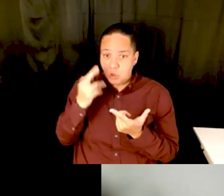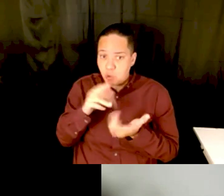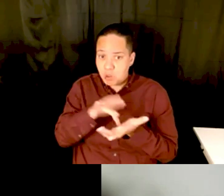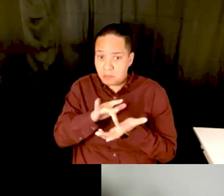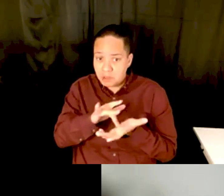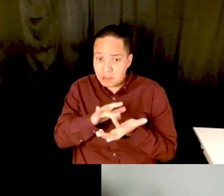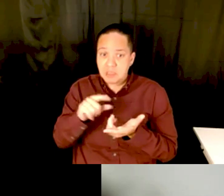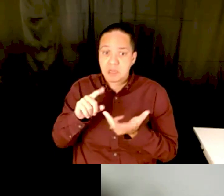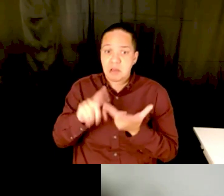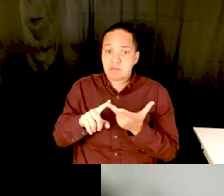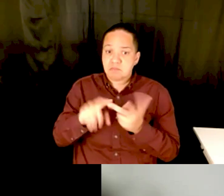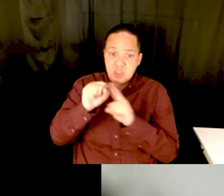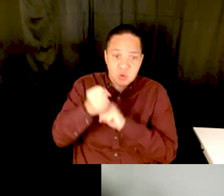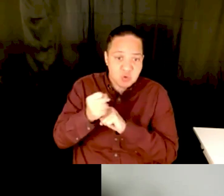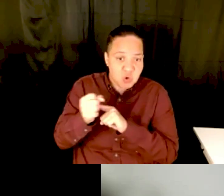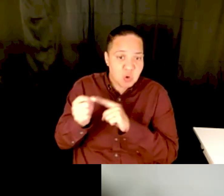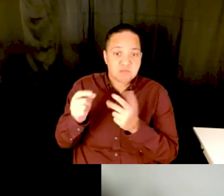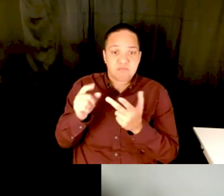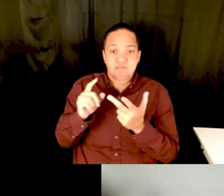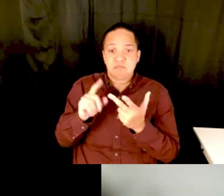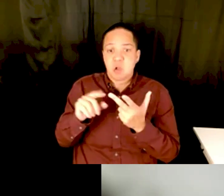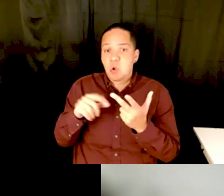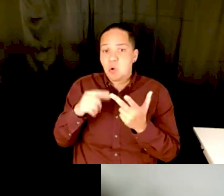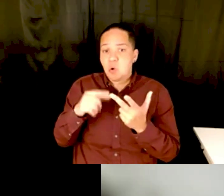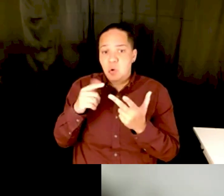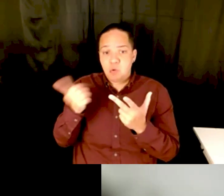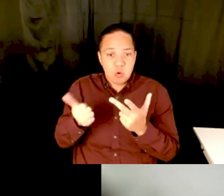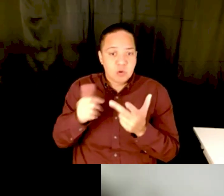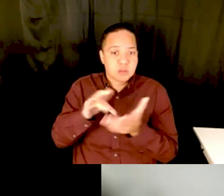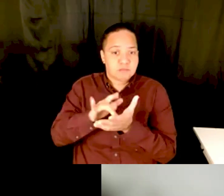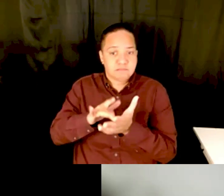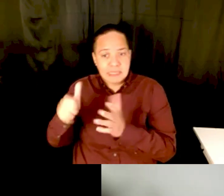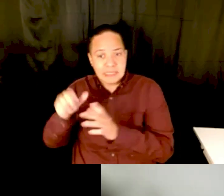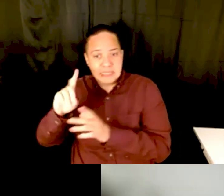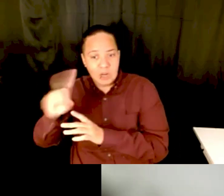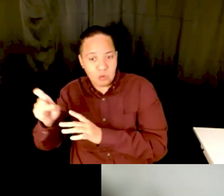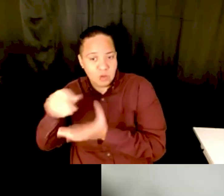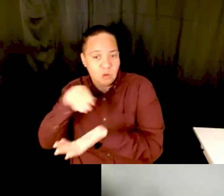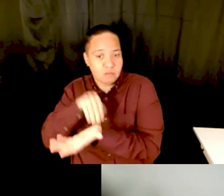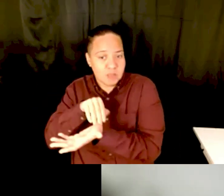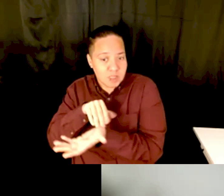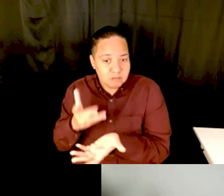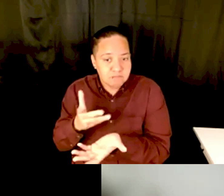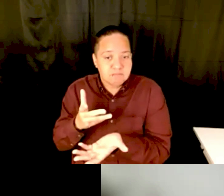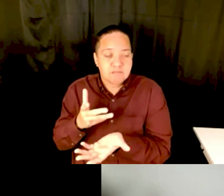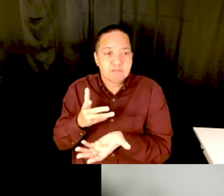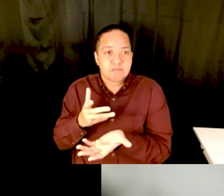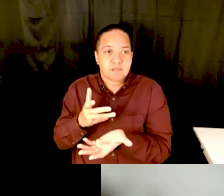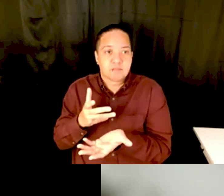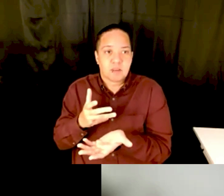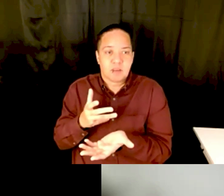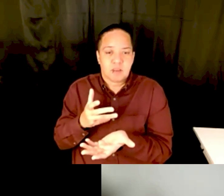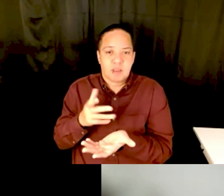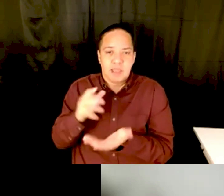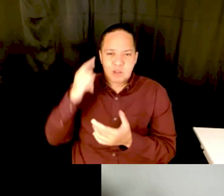es una situación de algún medicamento que está tomando de otra condición médica, esto es un cuadro de